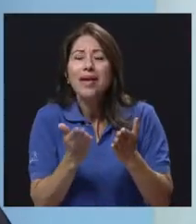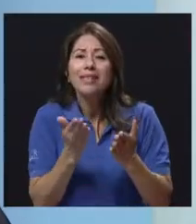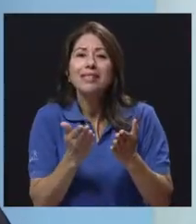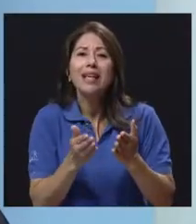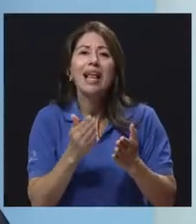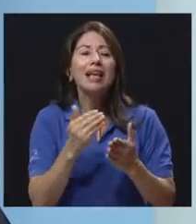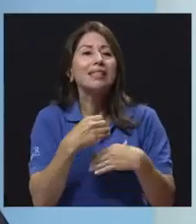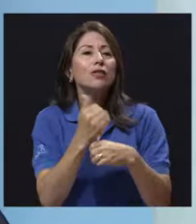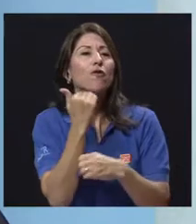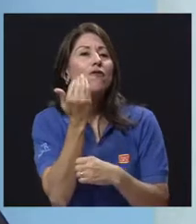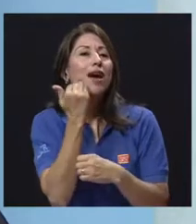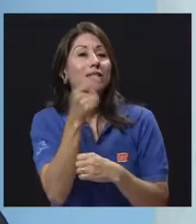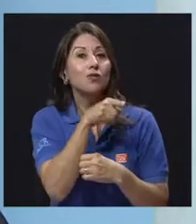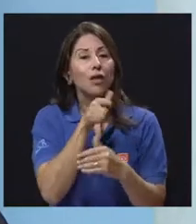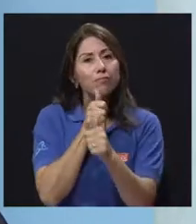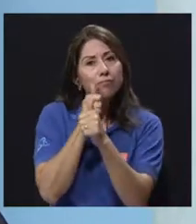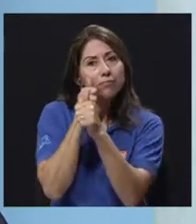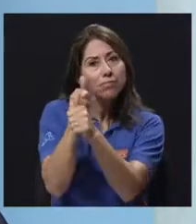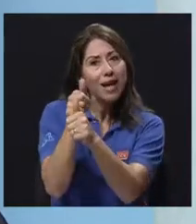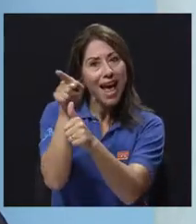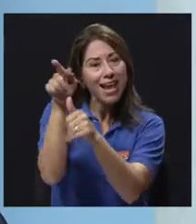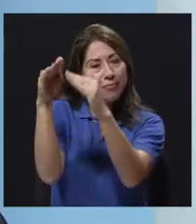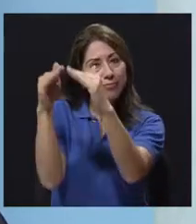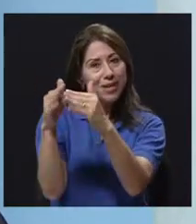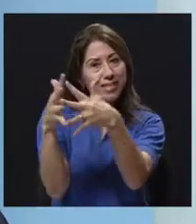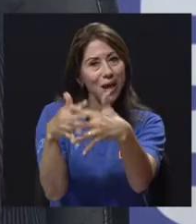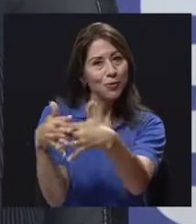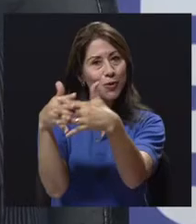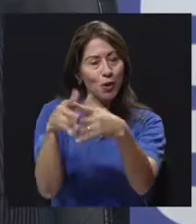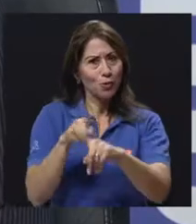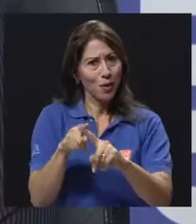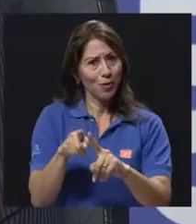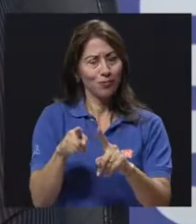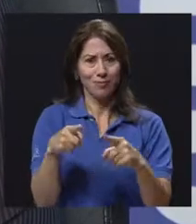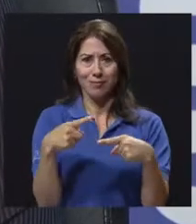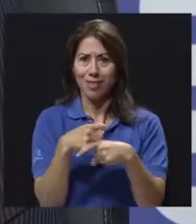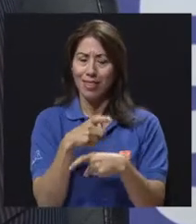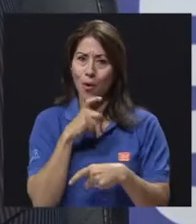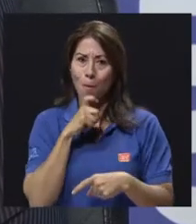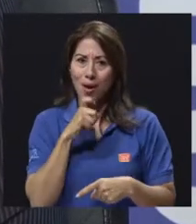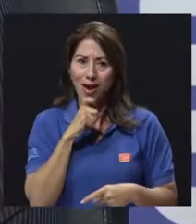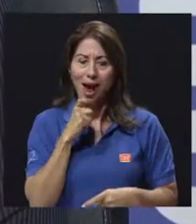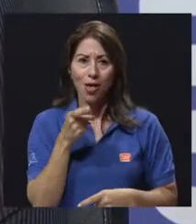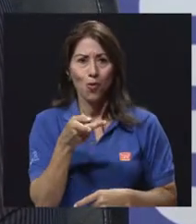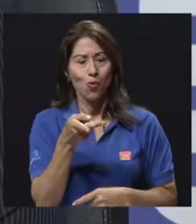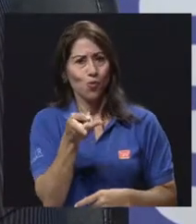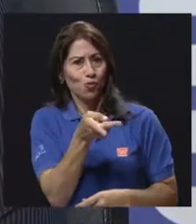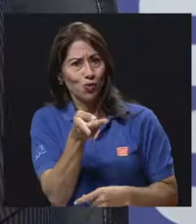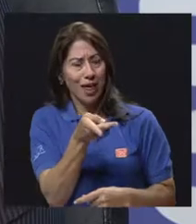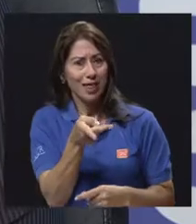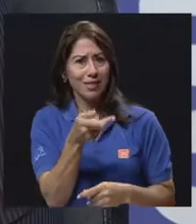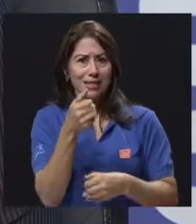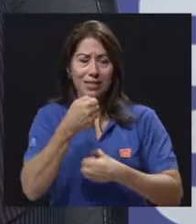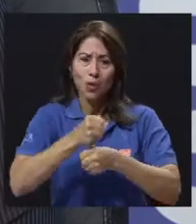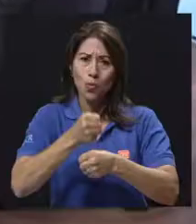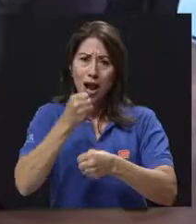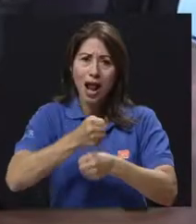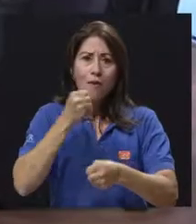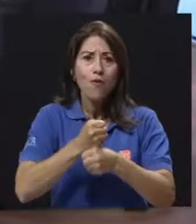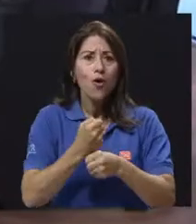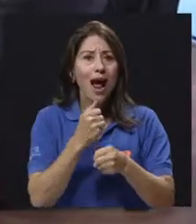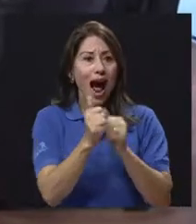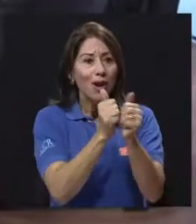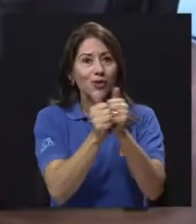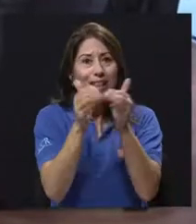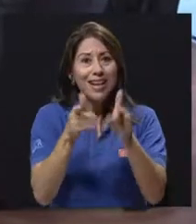a él desde Estados Unidos, pero no deja de ser complicado. O sea, ustedes hicieron una labor de seguimiento a cada uno de los